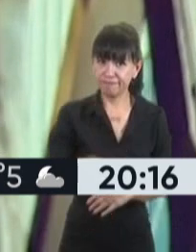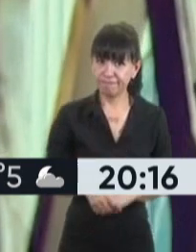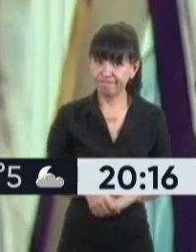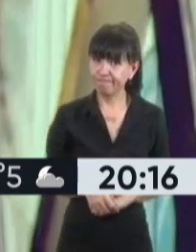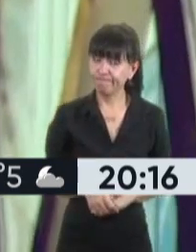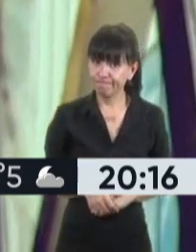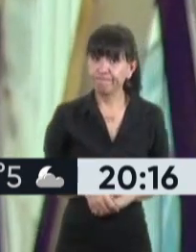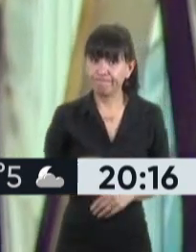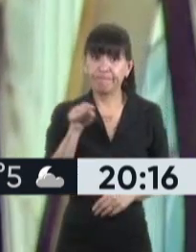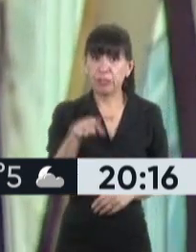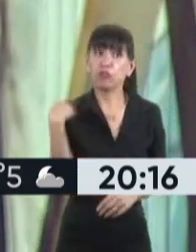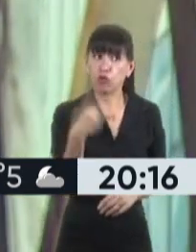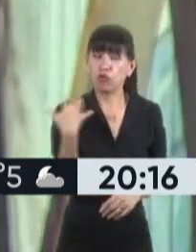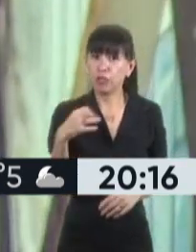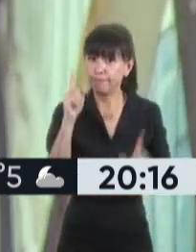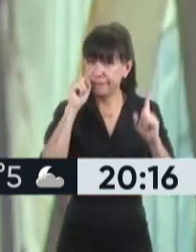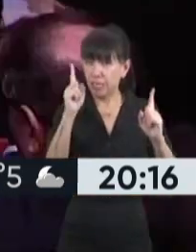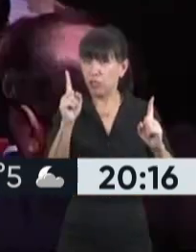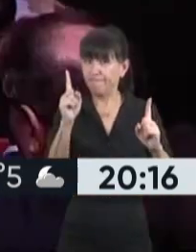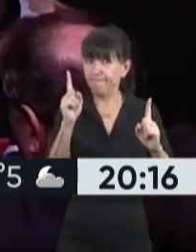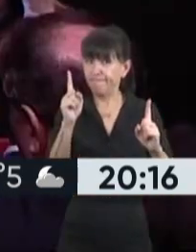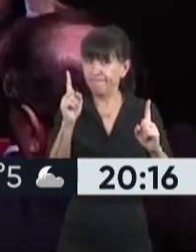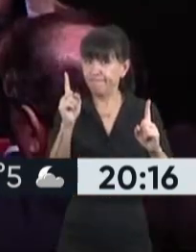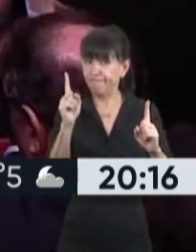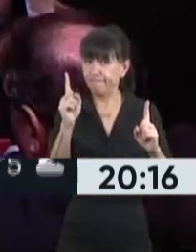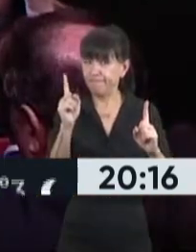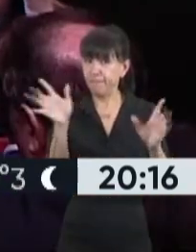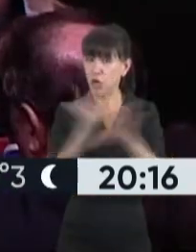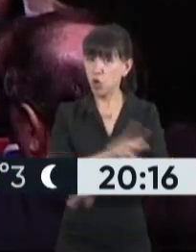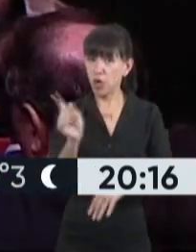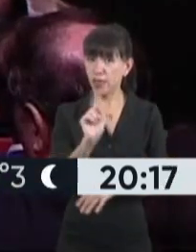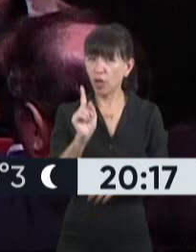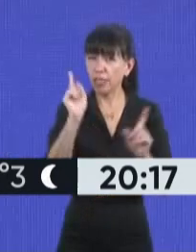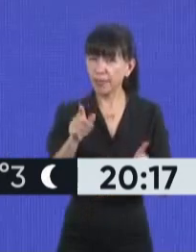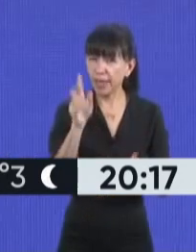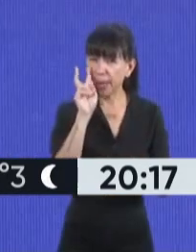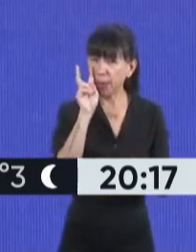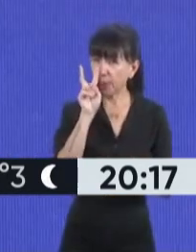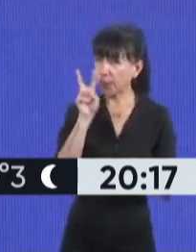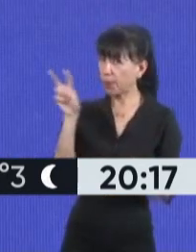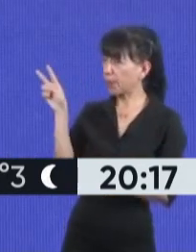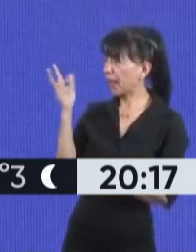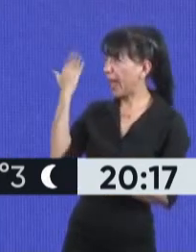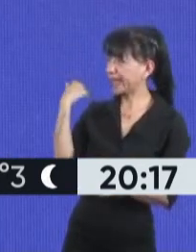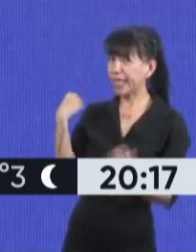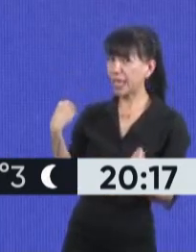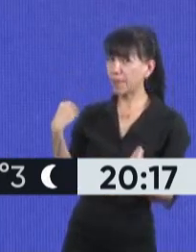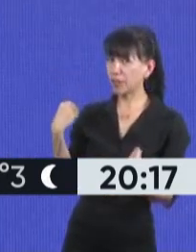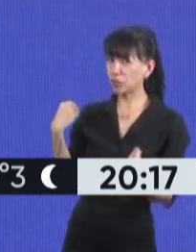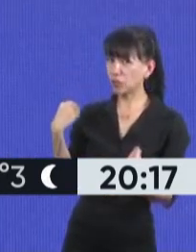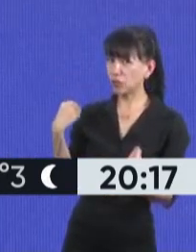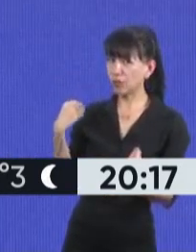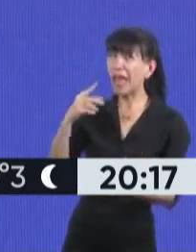Tenemos que no equivocarnos. Y tenemos que mirar un poquito para atrás. No hay que mirar tan lejos,